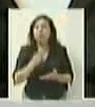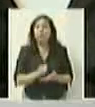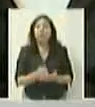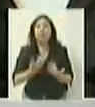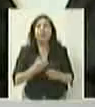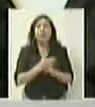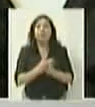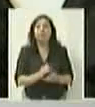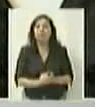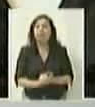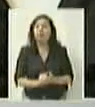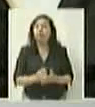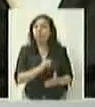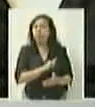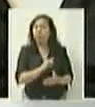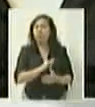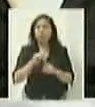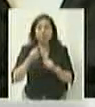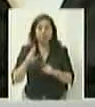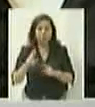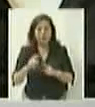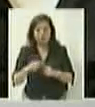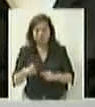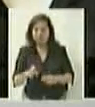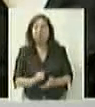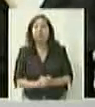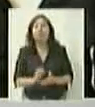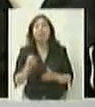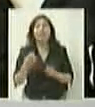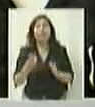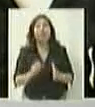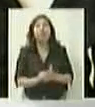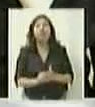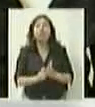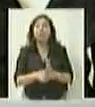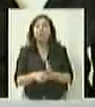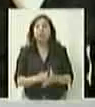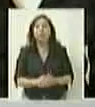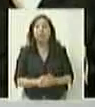de esta función del Instituto de Radio y Televisión. En segundo lugar,